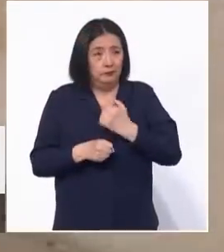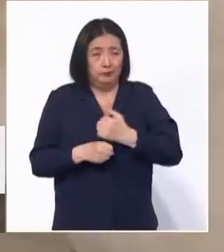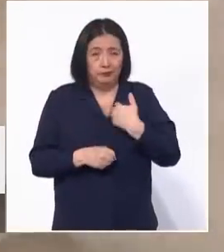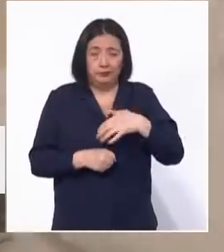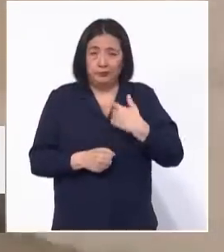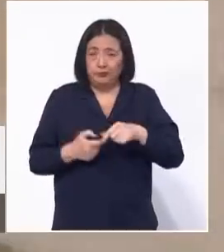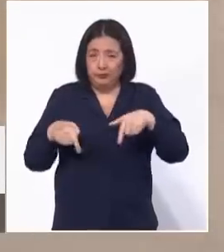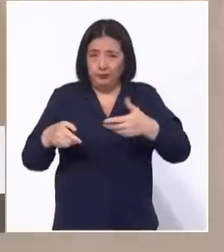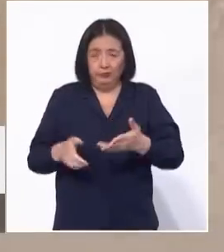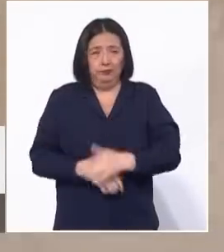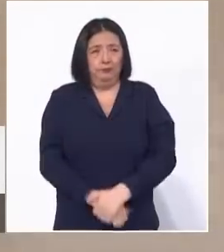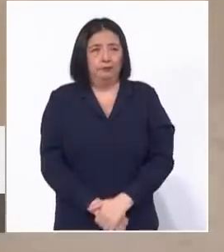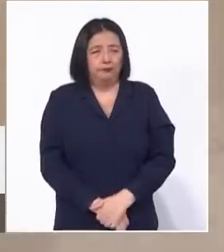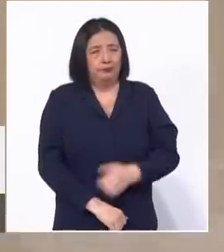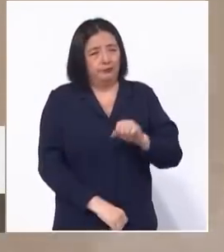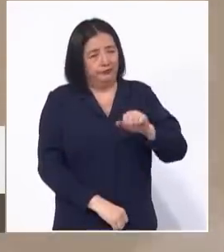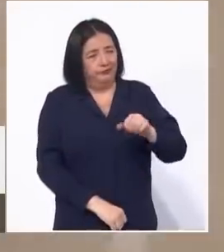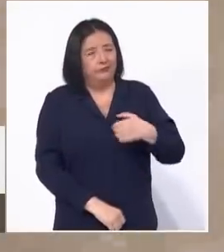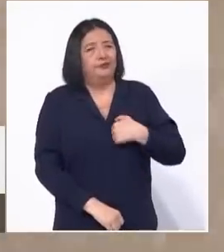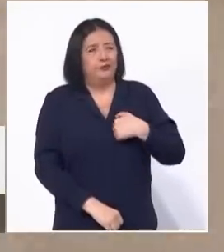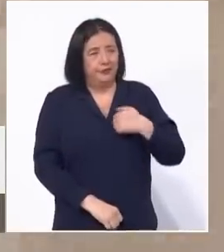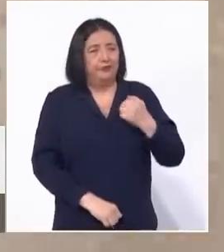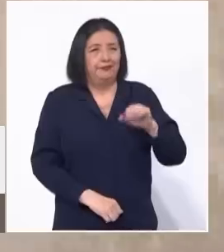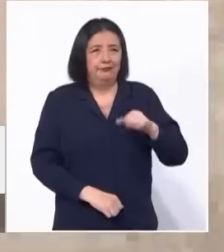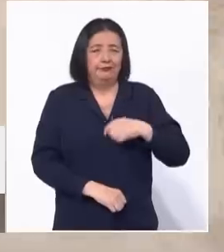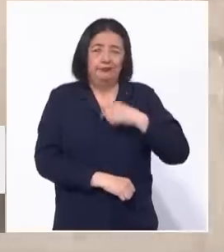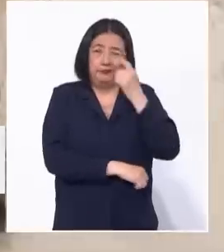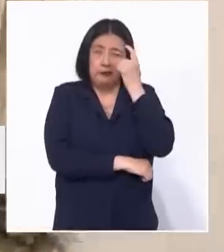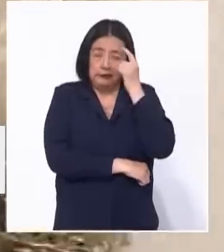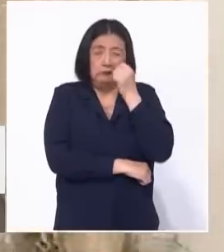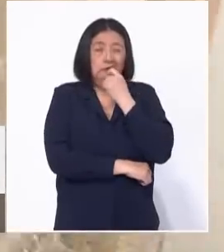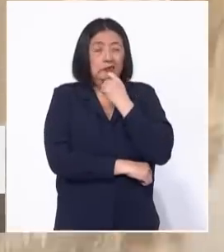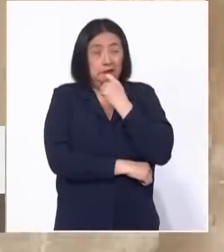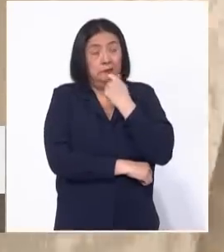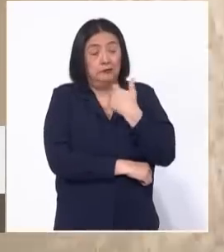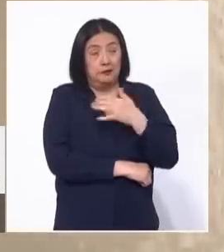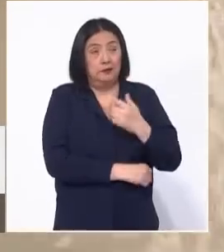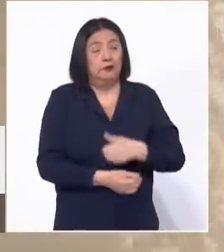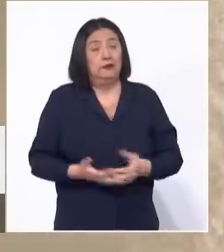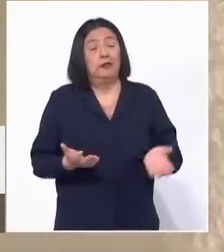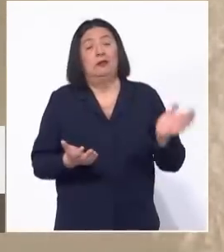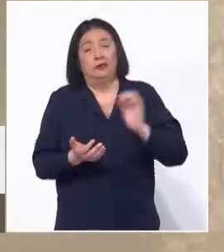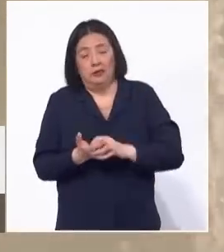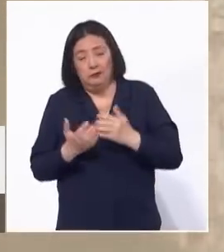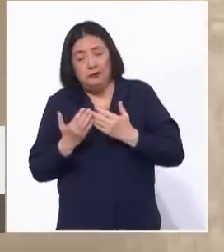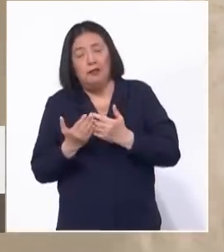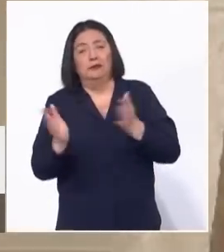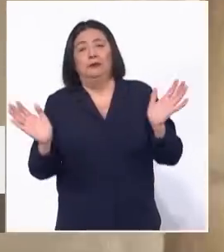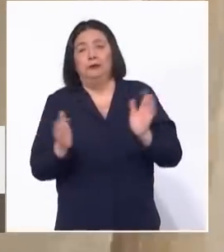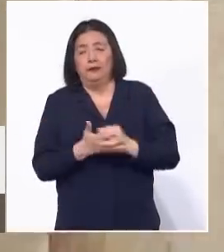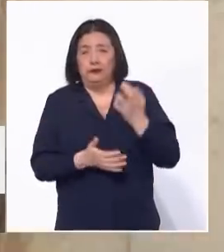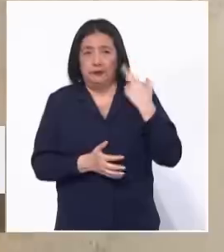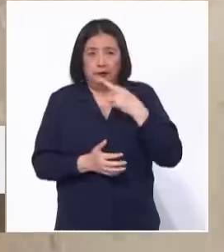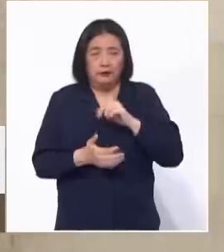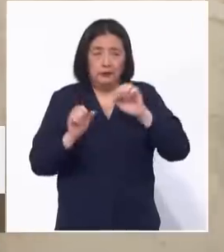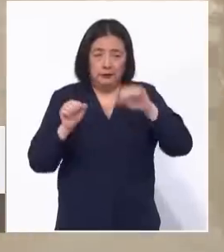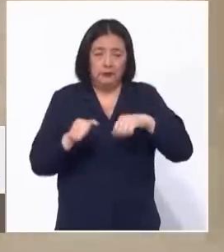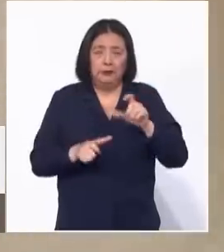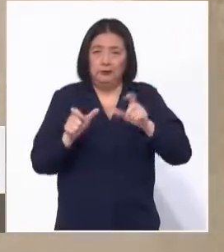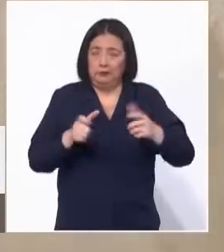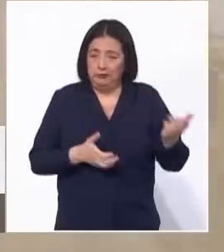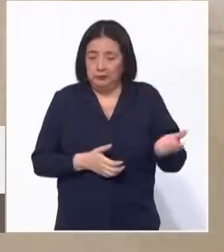Sí, claro, ya ahorita estamos, nosotros ya pensábamos retomar el negocio, atender,